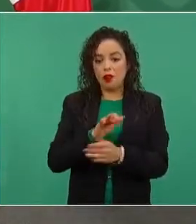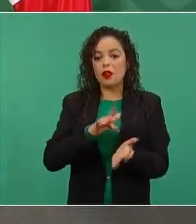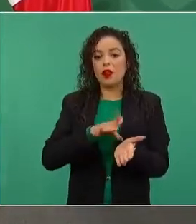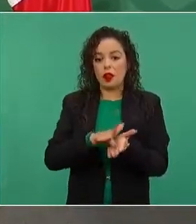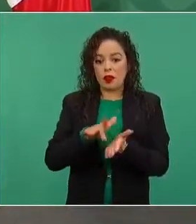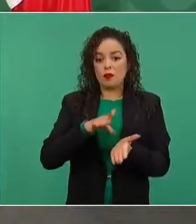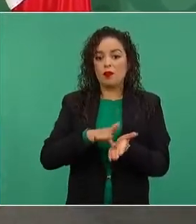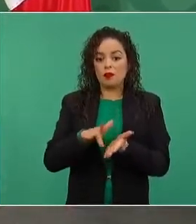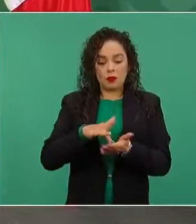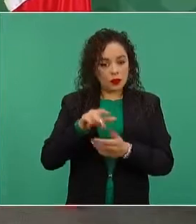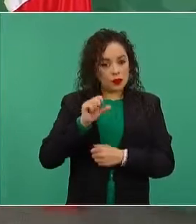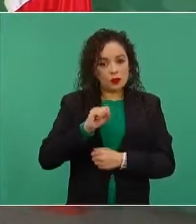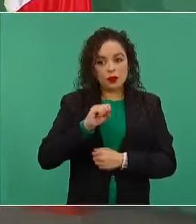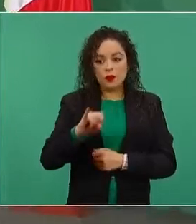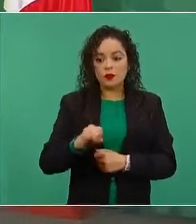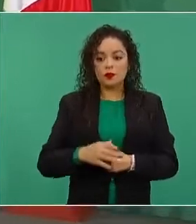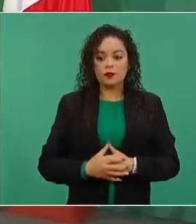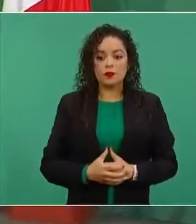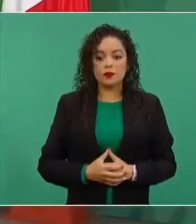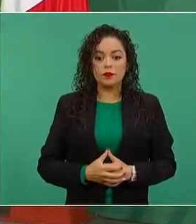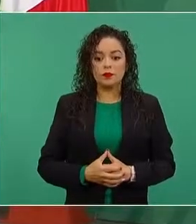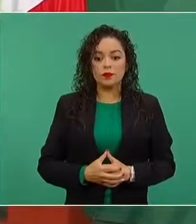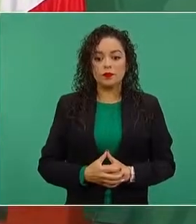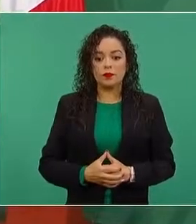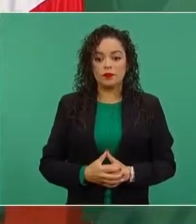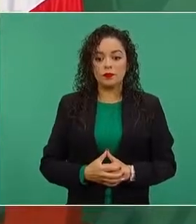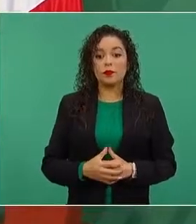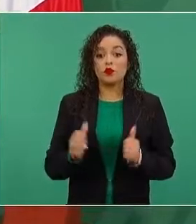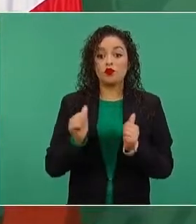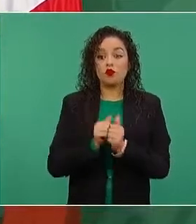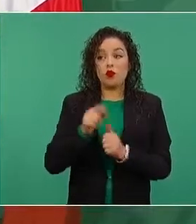la iniciativa del presidente Biden.